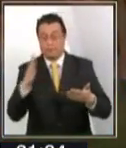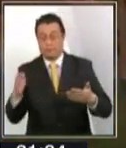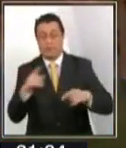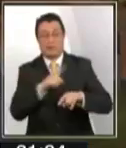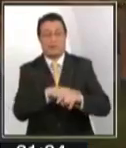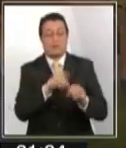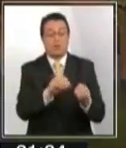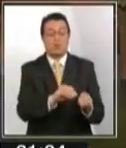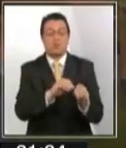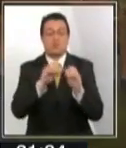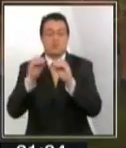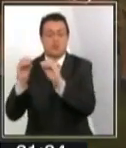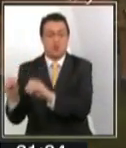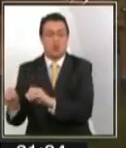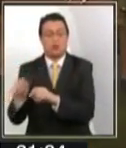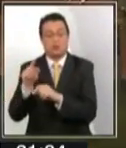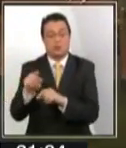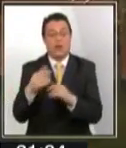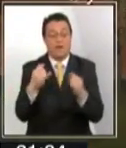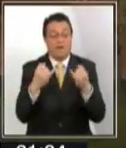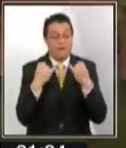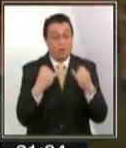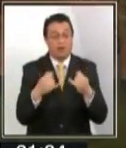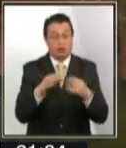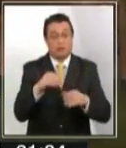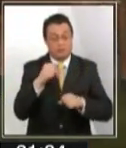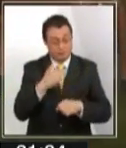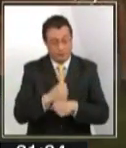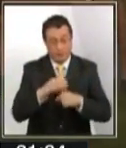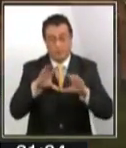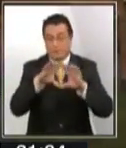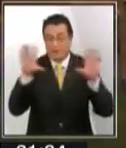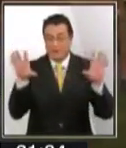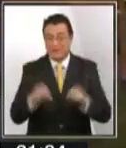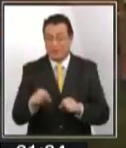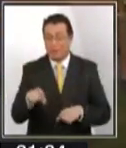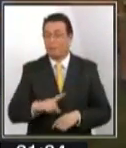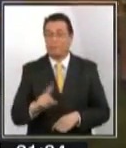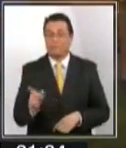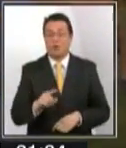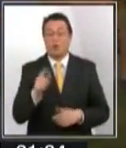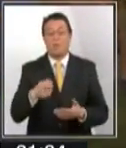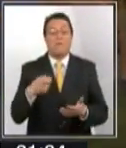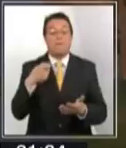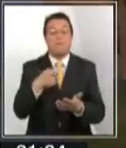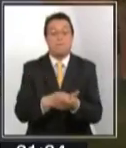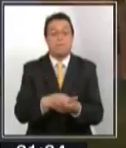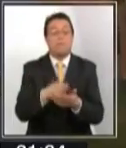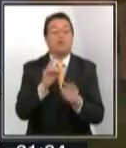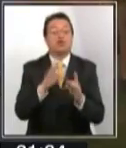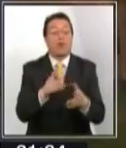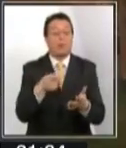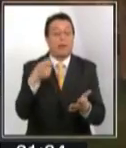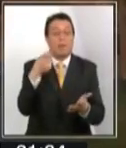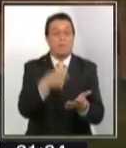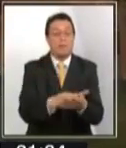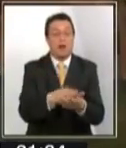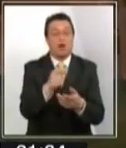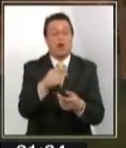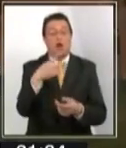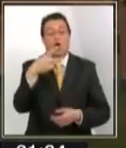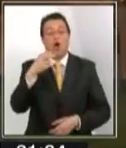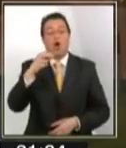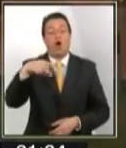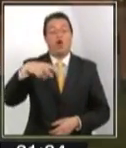es una información que no está diseñada para la gestión del sistema, sino está diseñada para otras cuestiones, para el pago a los colaboradores, básicamente. Por lo